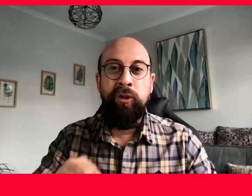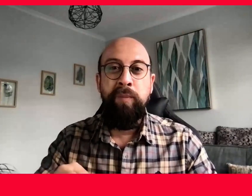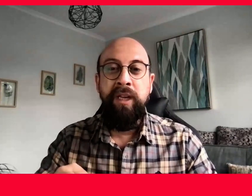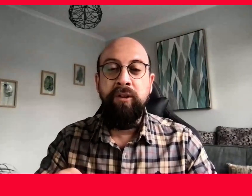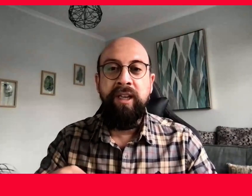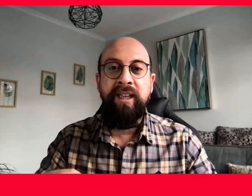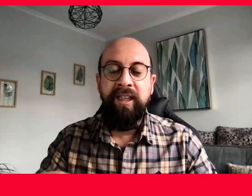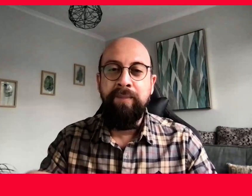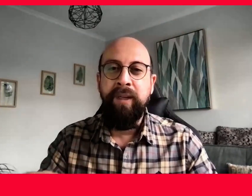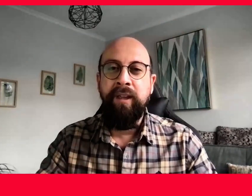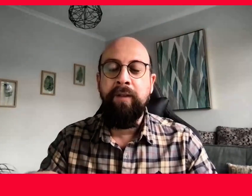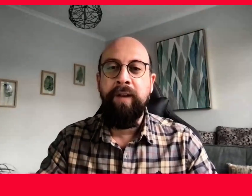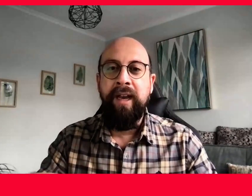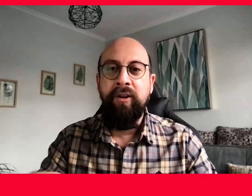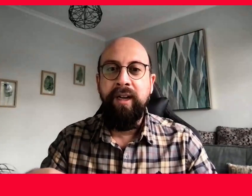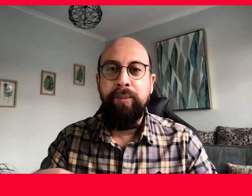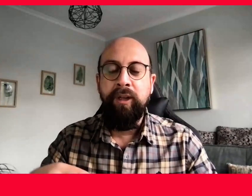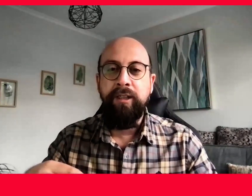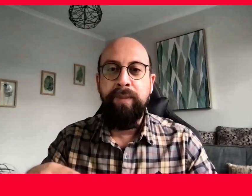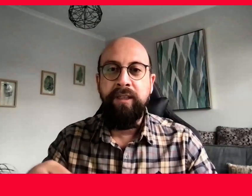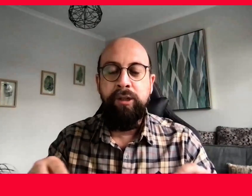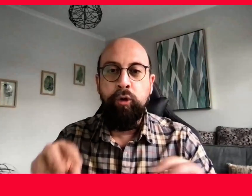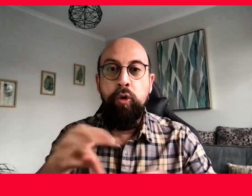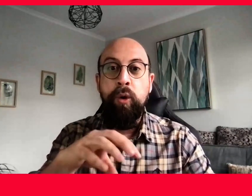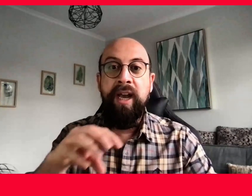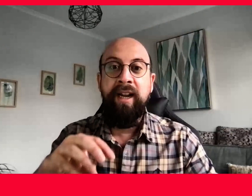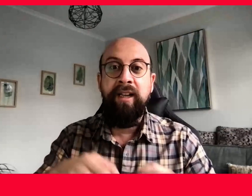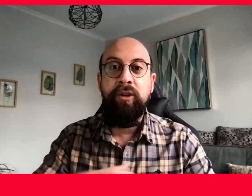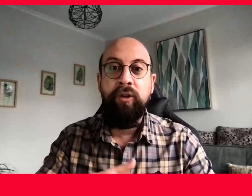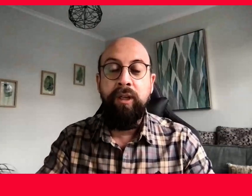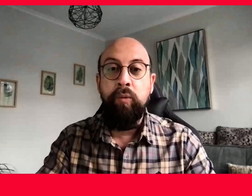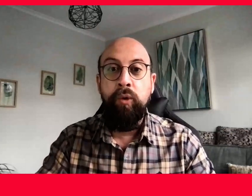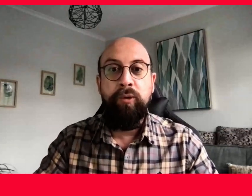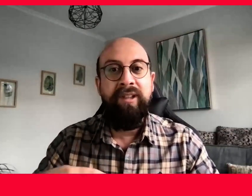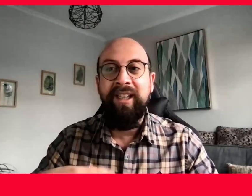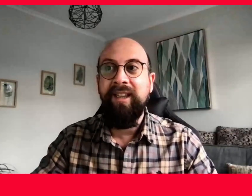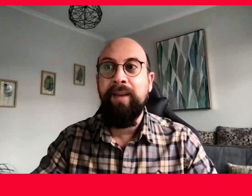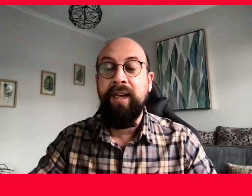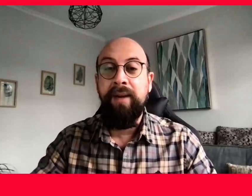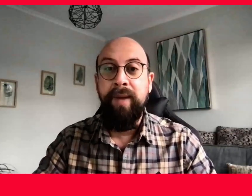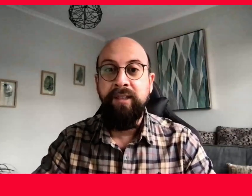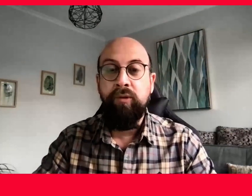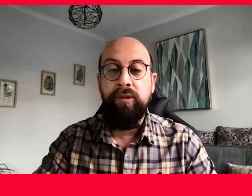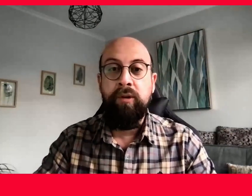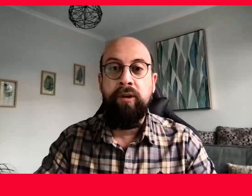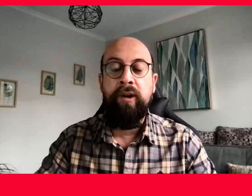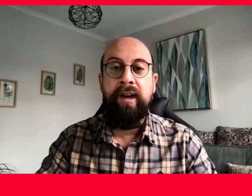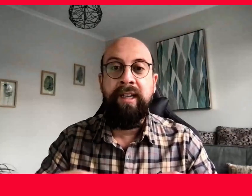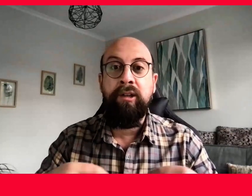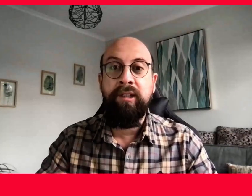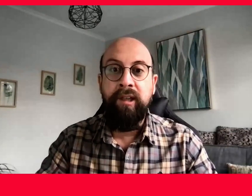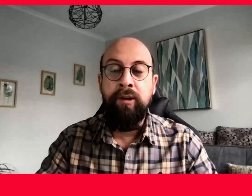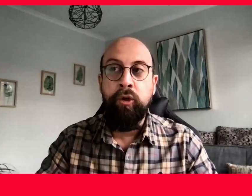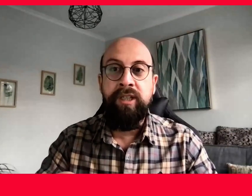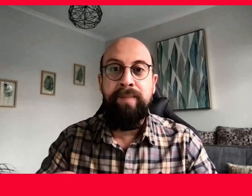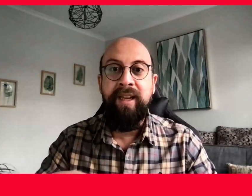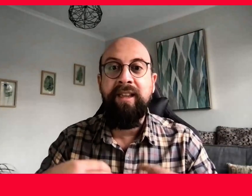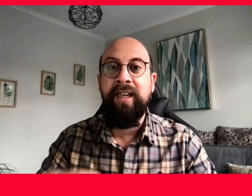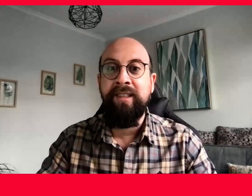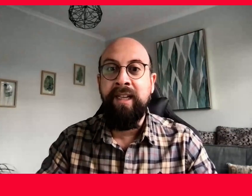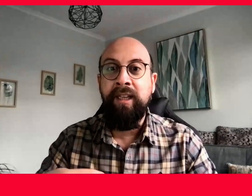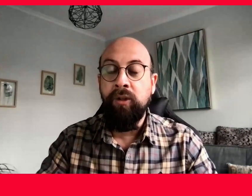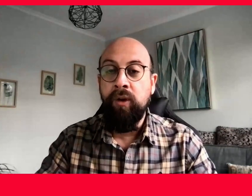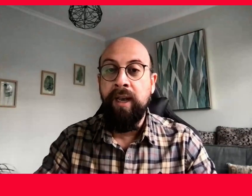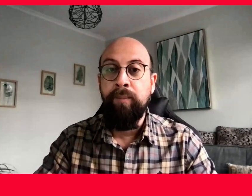hay ciertos dominios, ya que ya están bien identificados en la proteína spike, ciertos lugares en donde uno tiende a mirar más o a encontrar